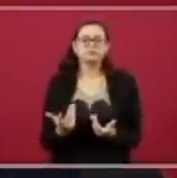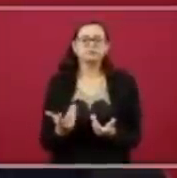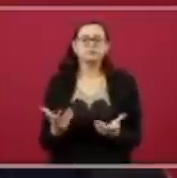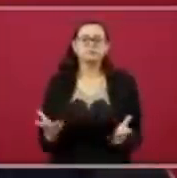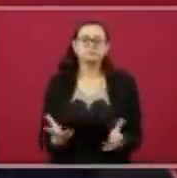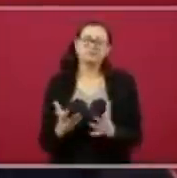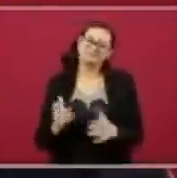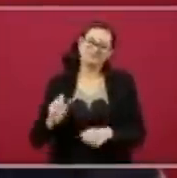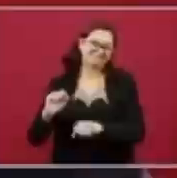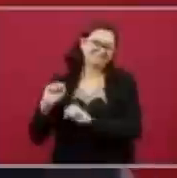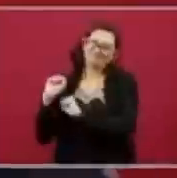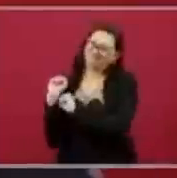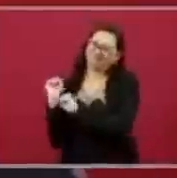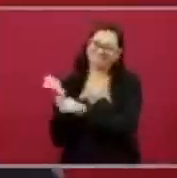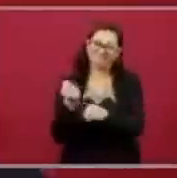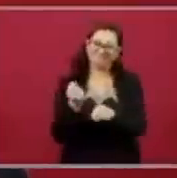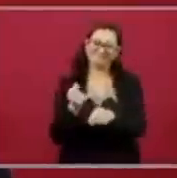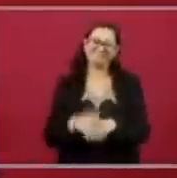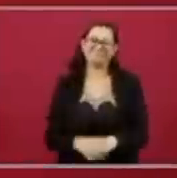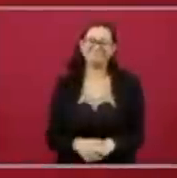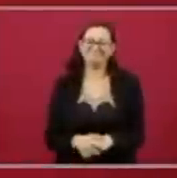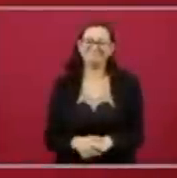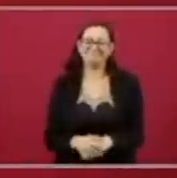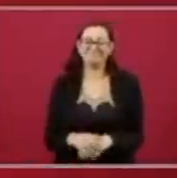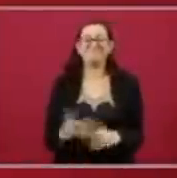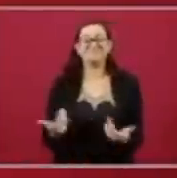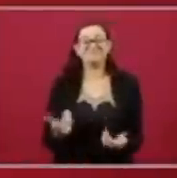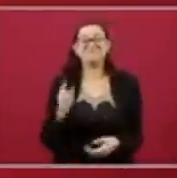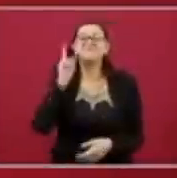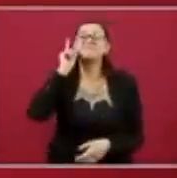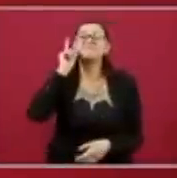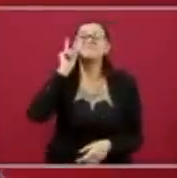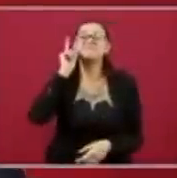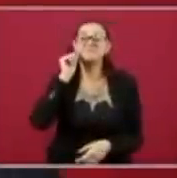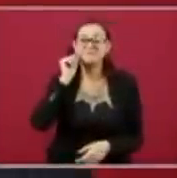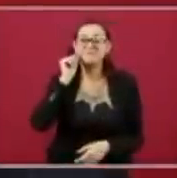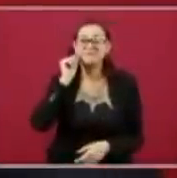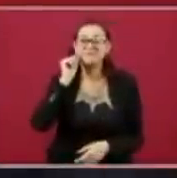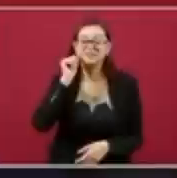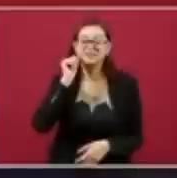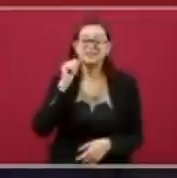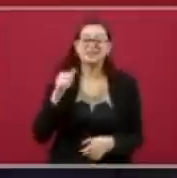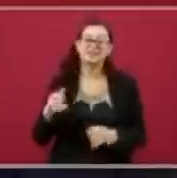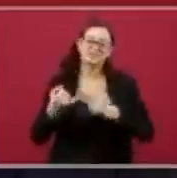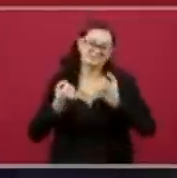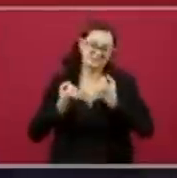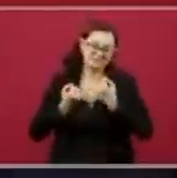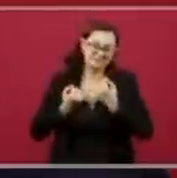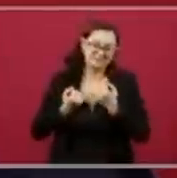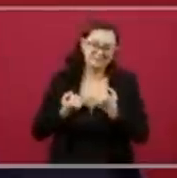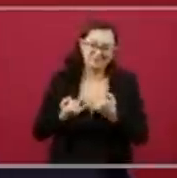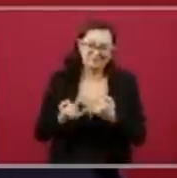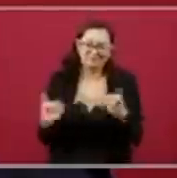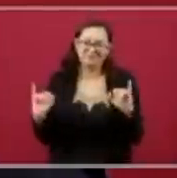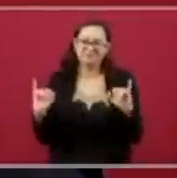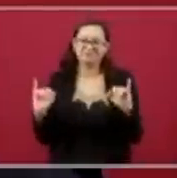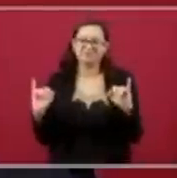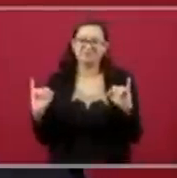el béisbol. Precisamente mañana vamos a inaugurar